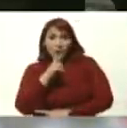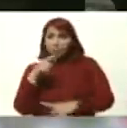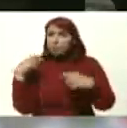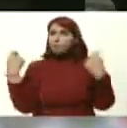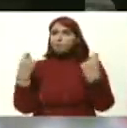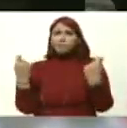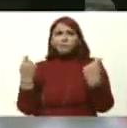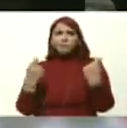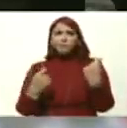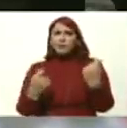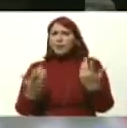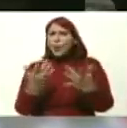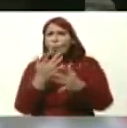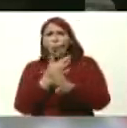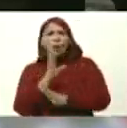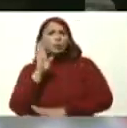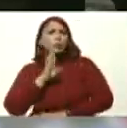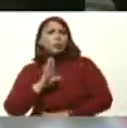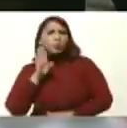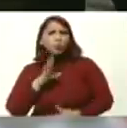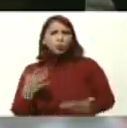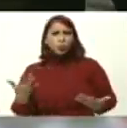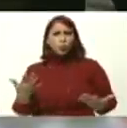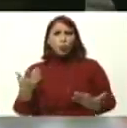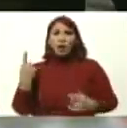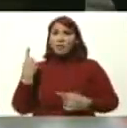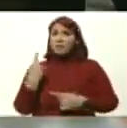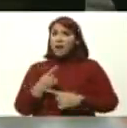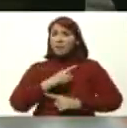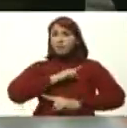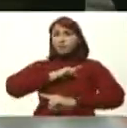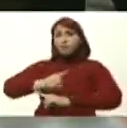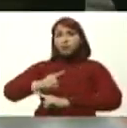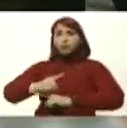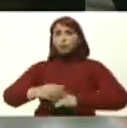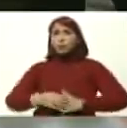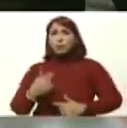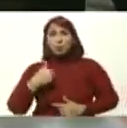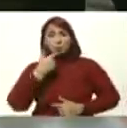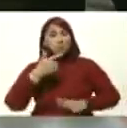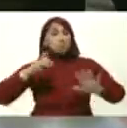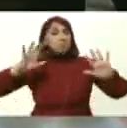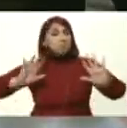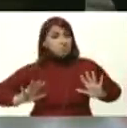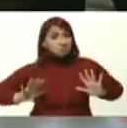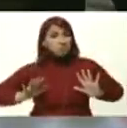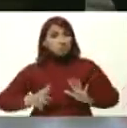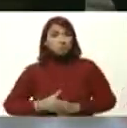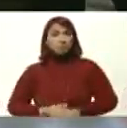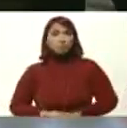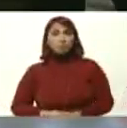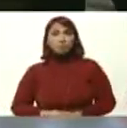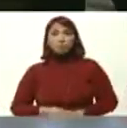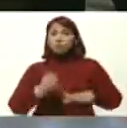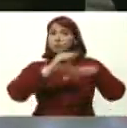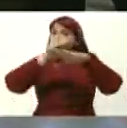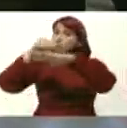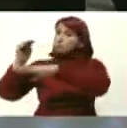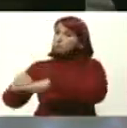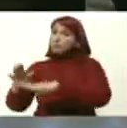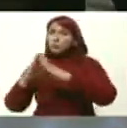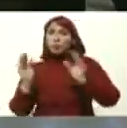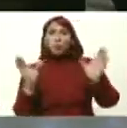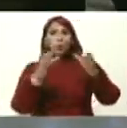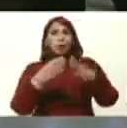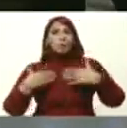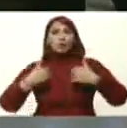campaña basada en su juego sucio y hay que denunciarlo. Por eso te digo, bueno, alerta a todos los organismos de